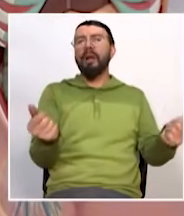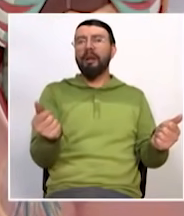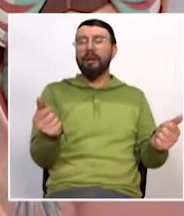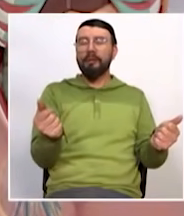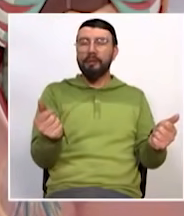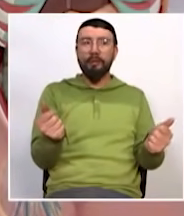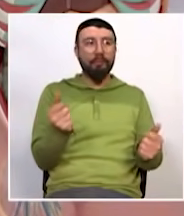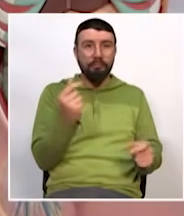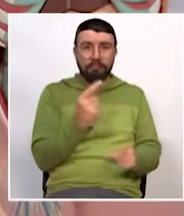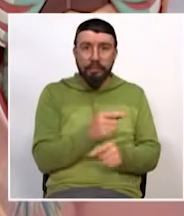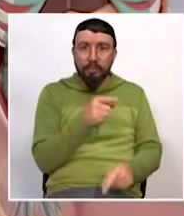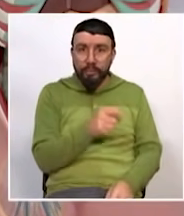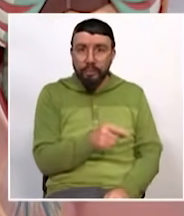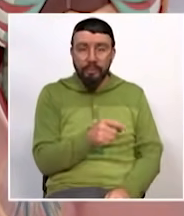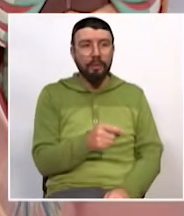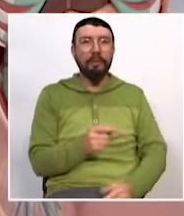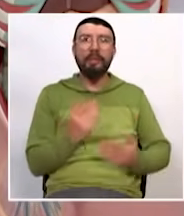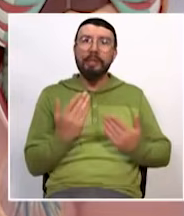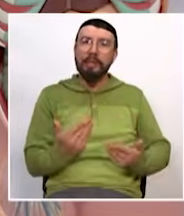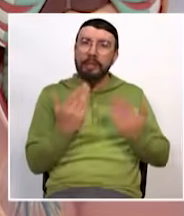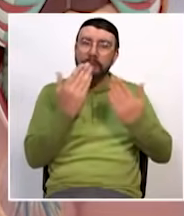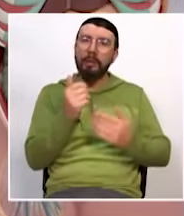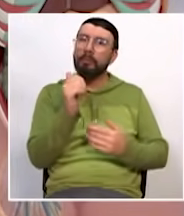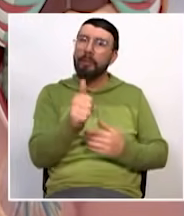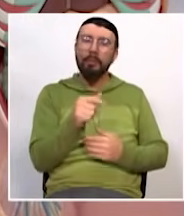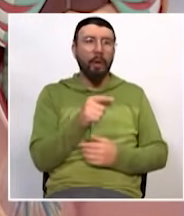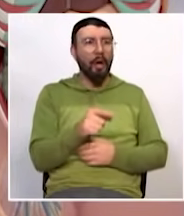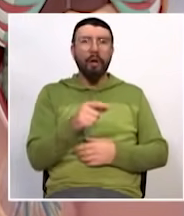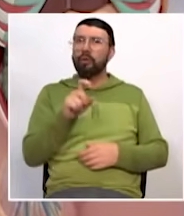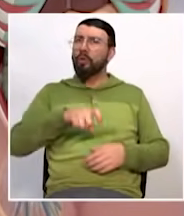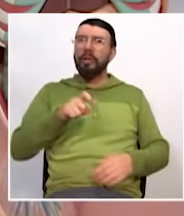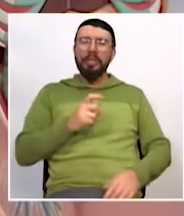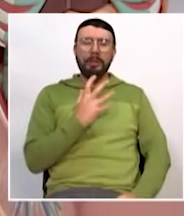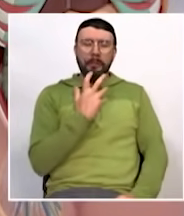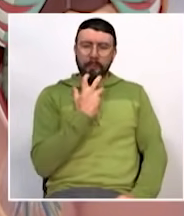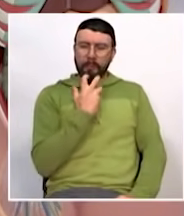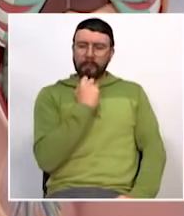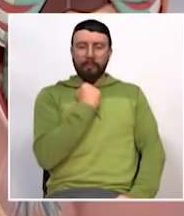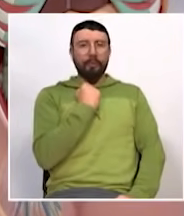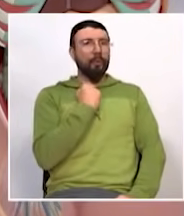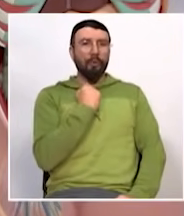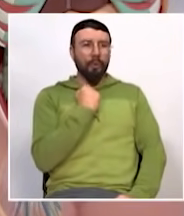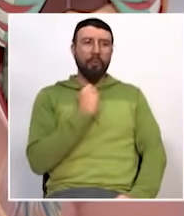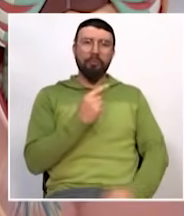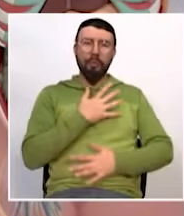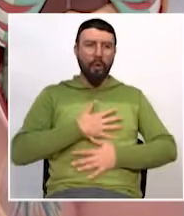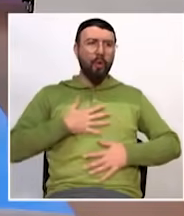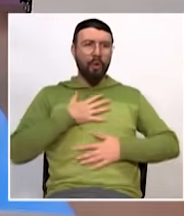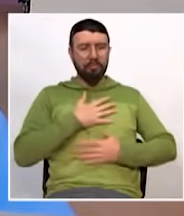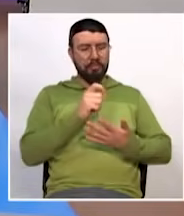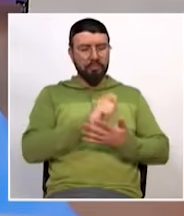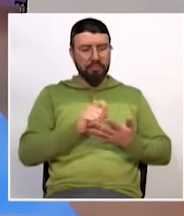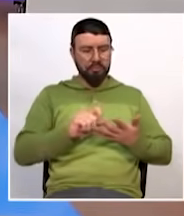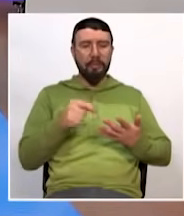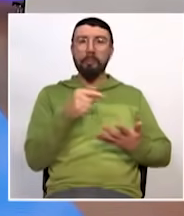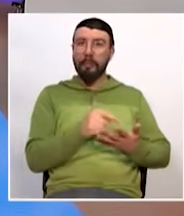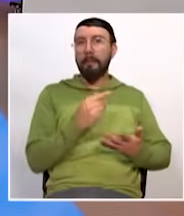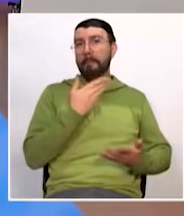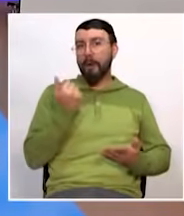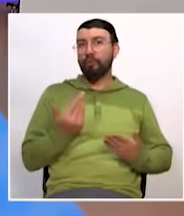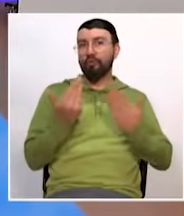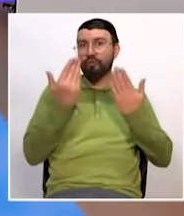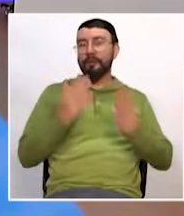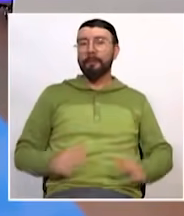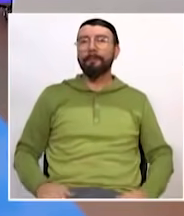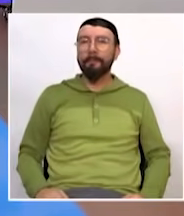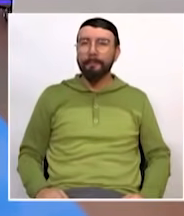a simple ritualización contribuye a que usted no tenga que reprimir situaciones que le son incómodas que bien vamos a